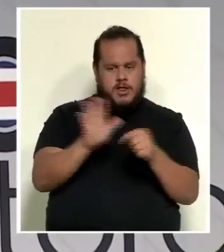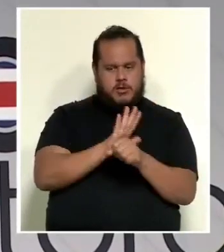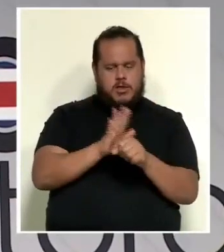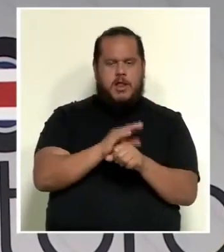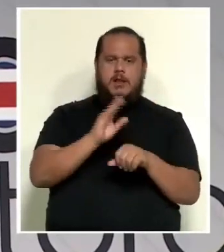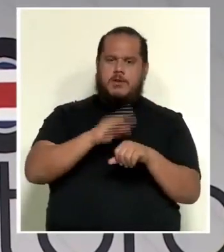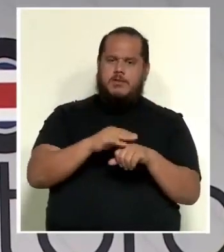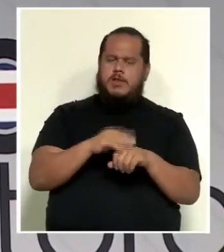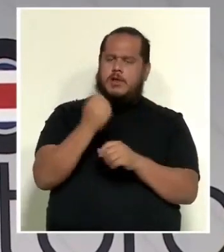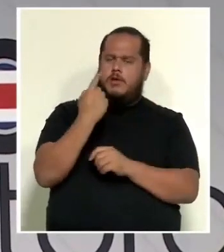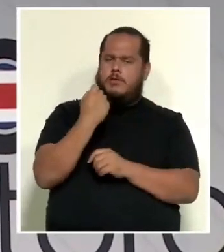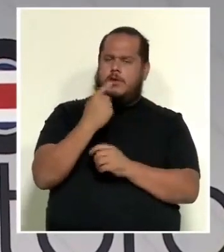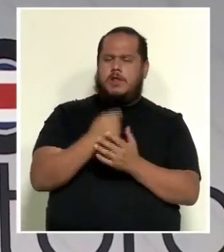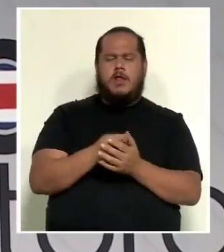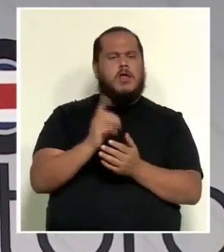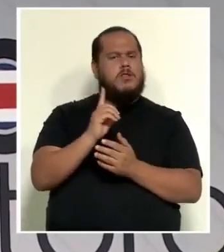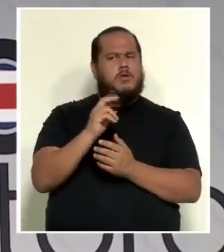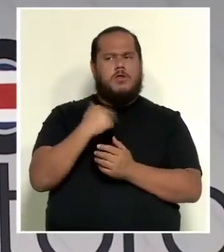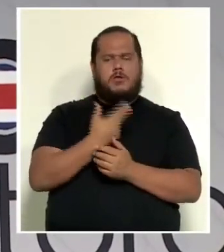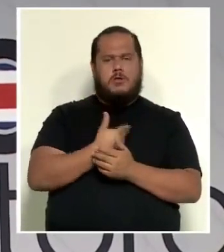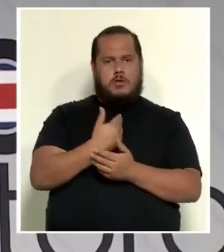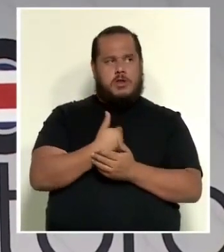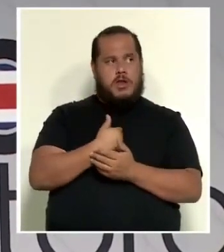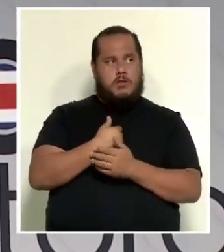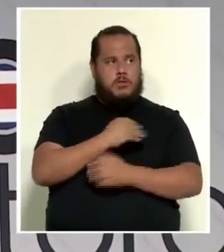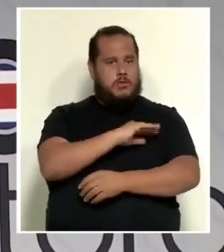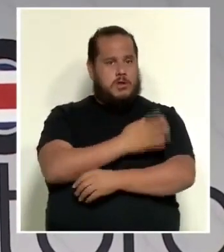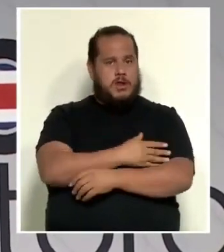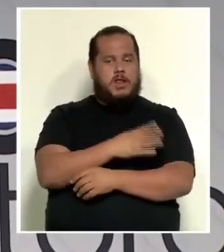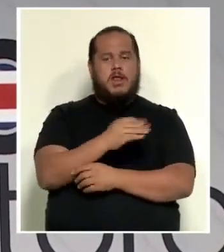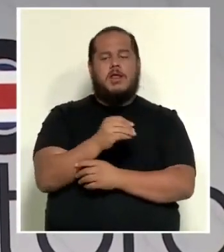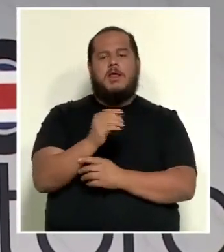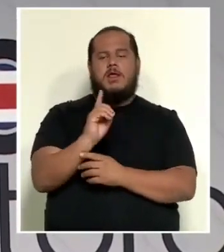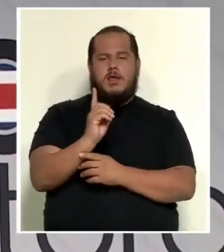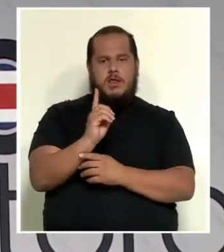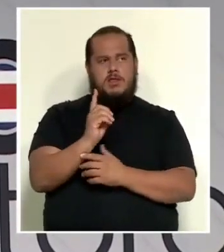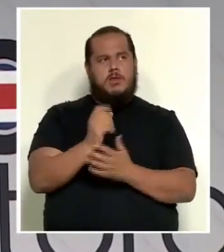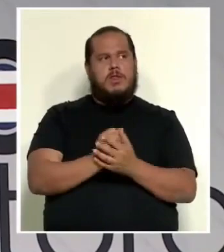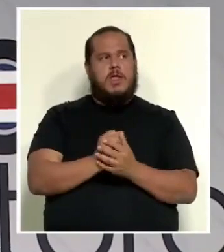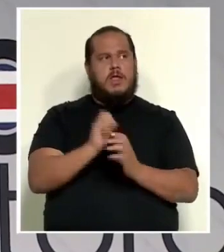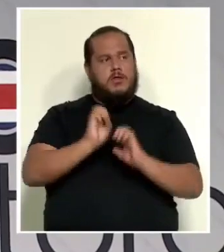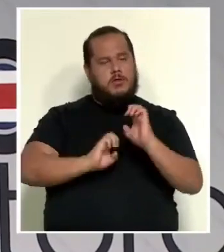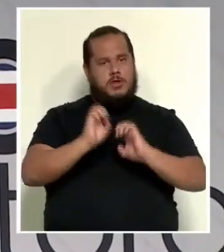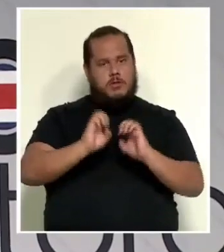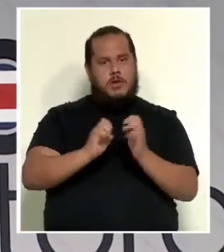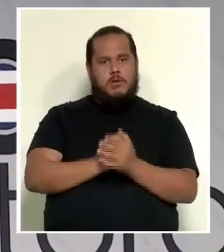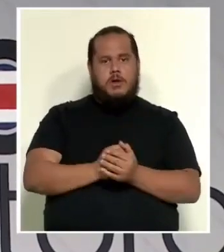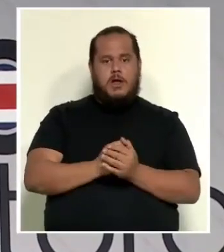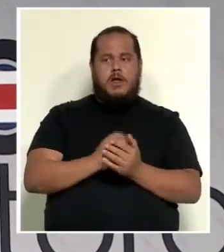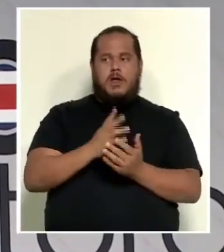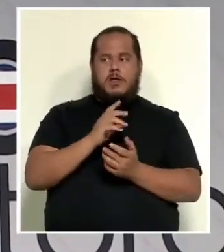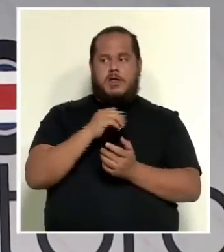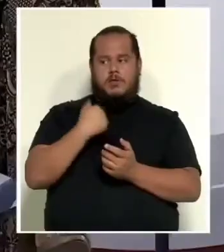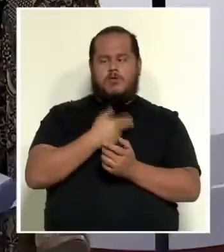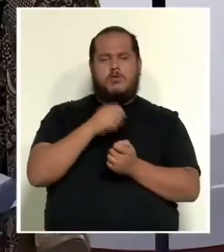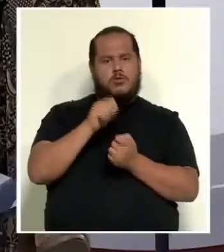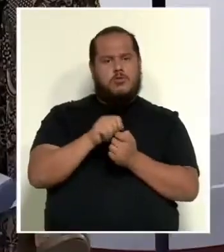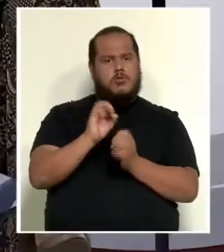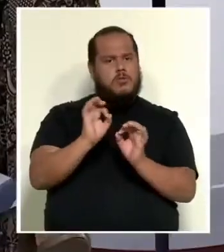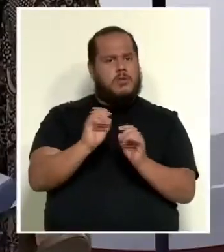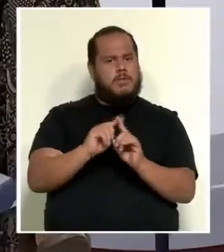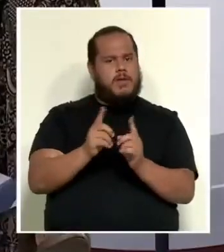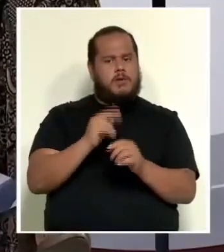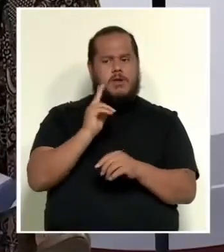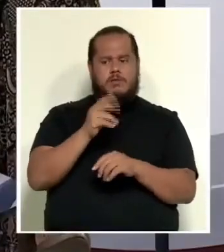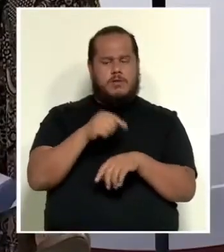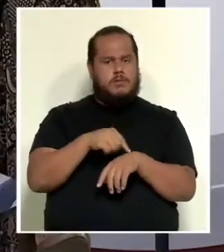permiten comprender dónde tenemos fortalezas y dónde nos evalúan y puntuamos bien, pero